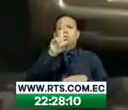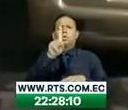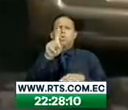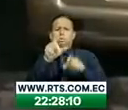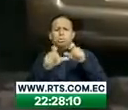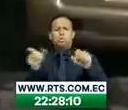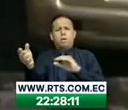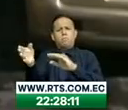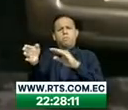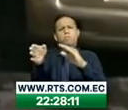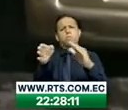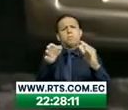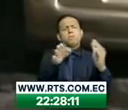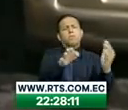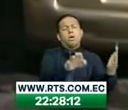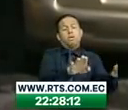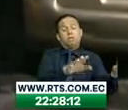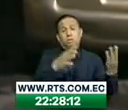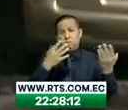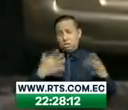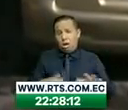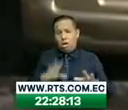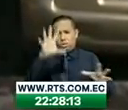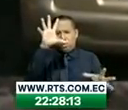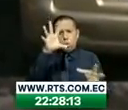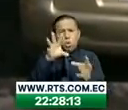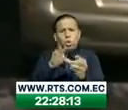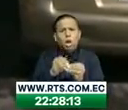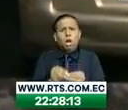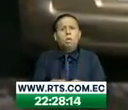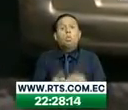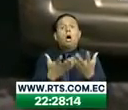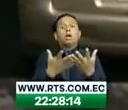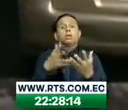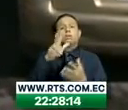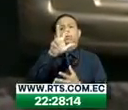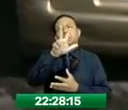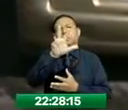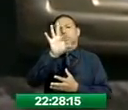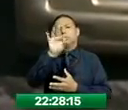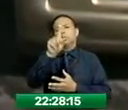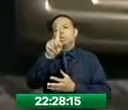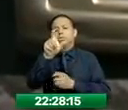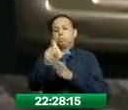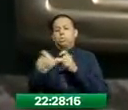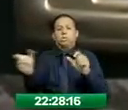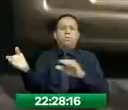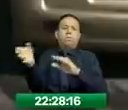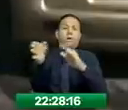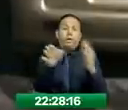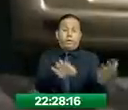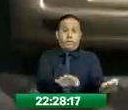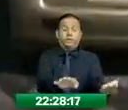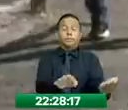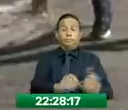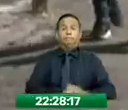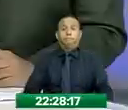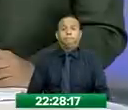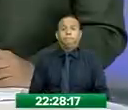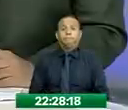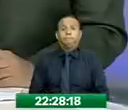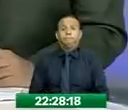más alto de pichincha donde se registran en total 391 decesos informó sofía vintimilla